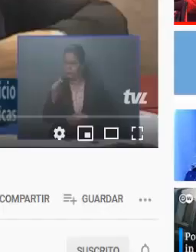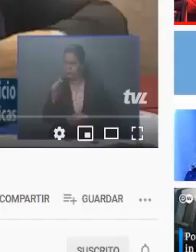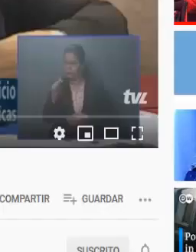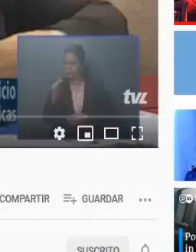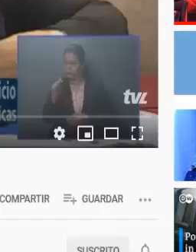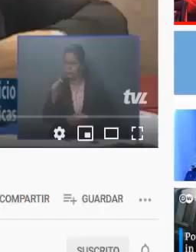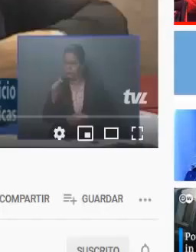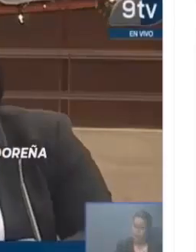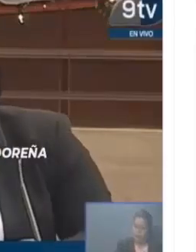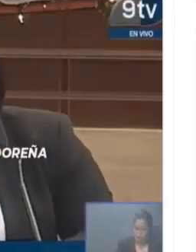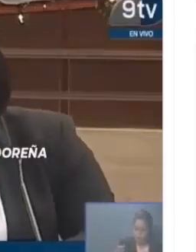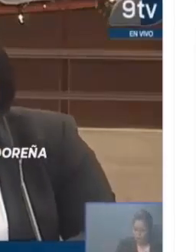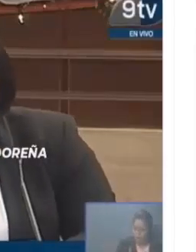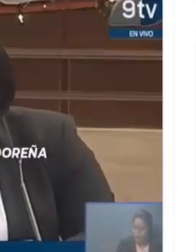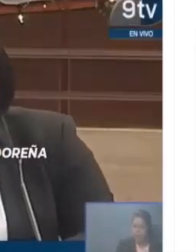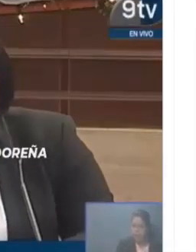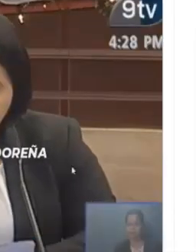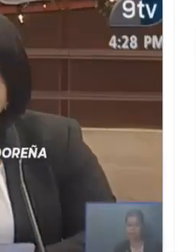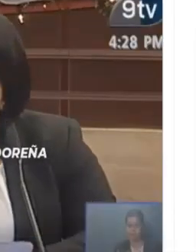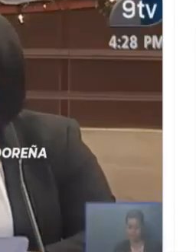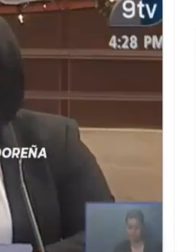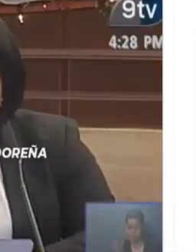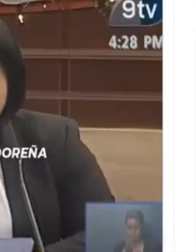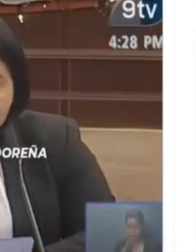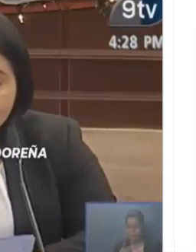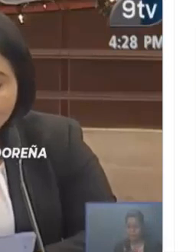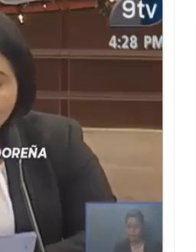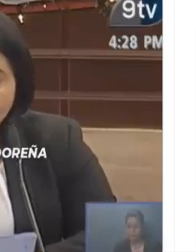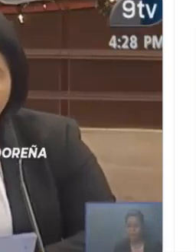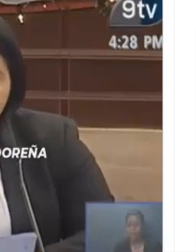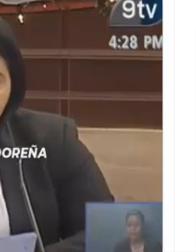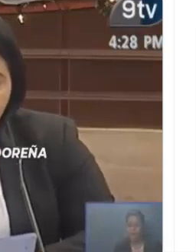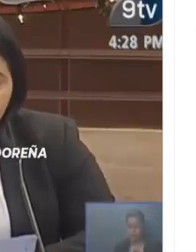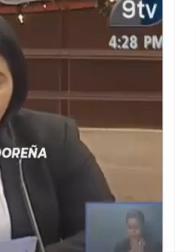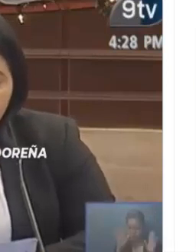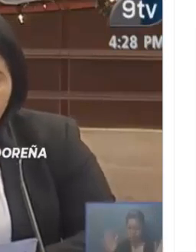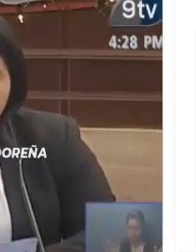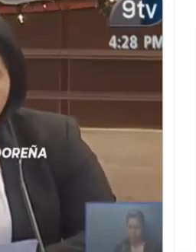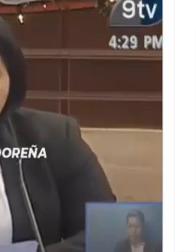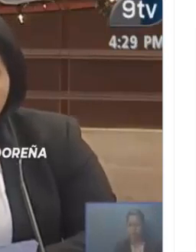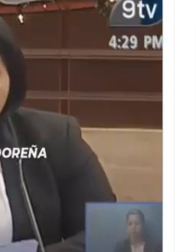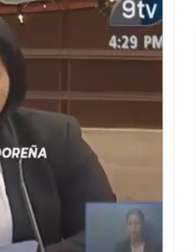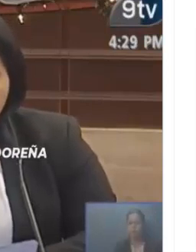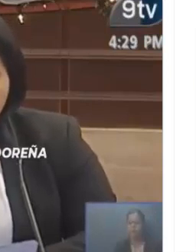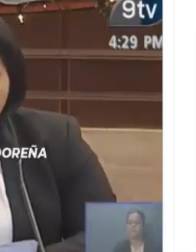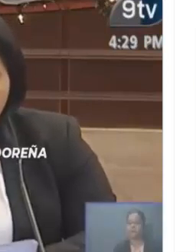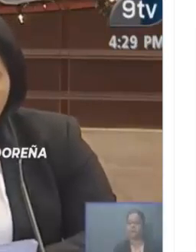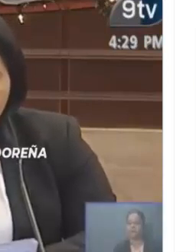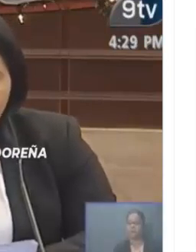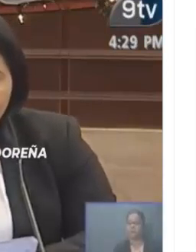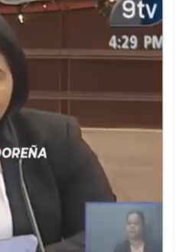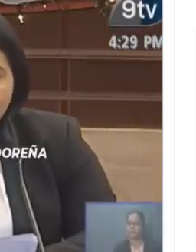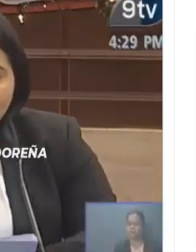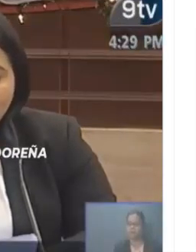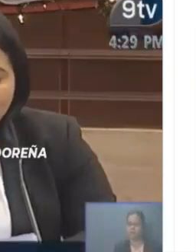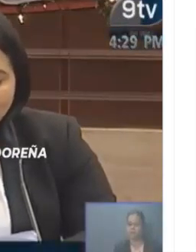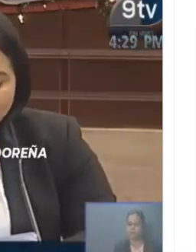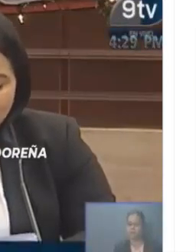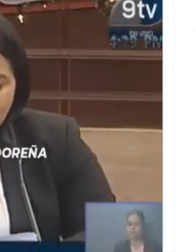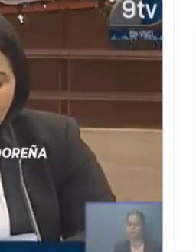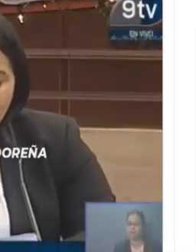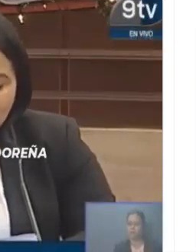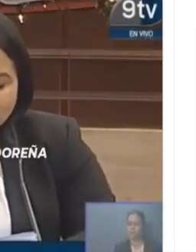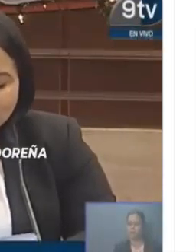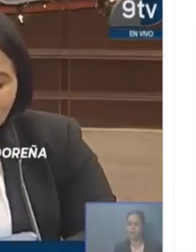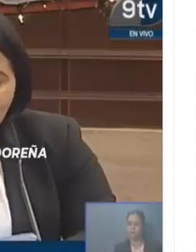Bueno, esto detonó lo siguiente. Alejandro Zelaya, ministro de Hacienda, reaccionó en el Pleno Legislativo y después de